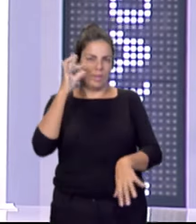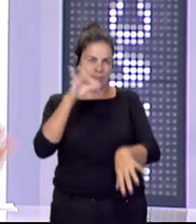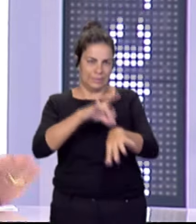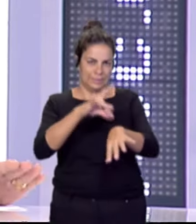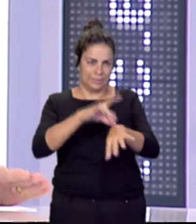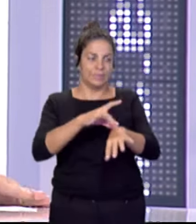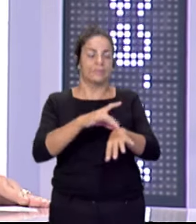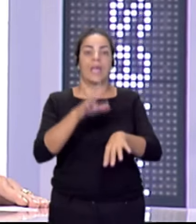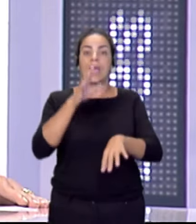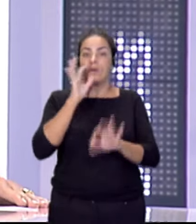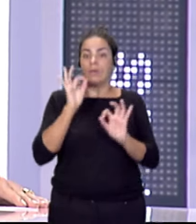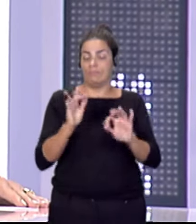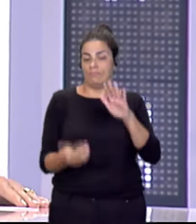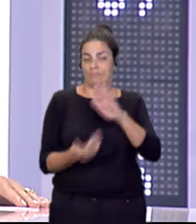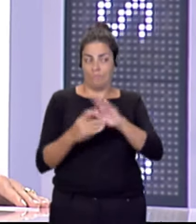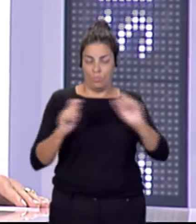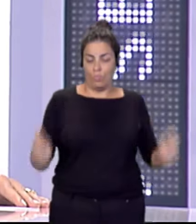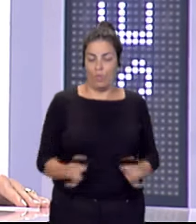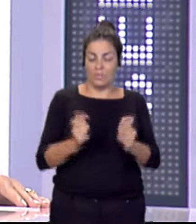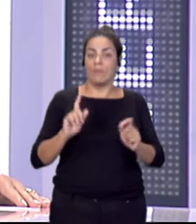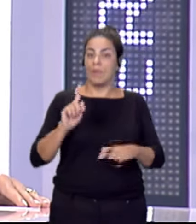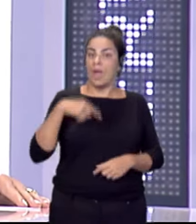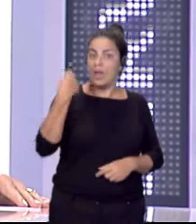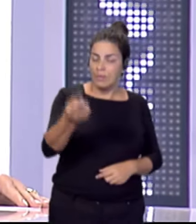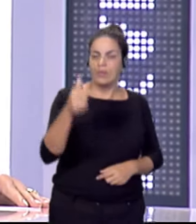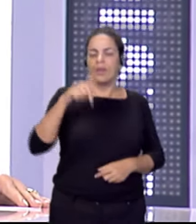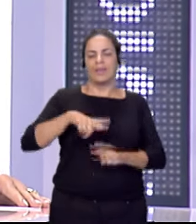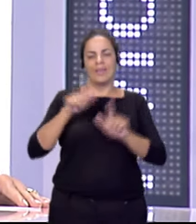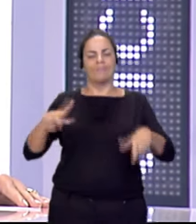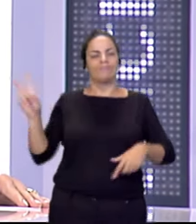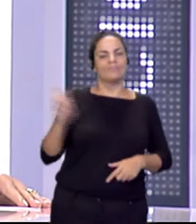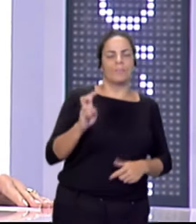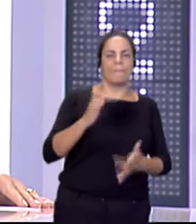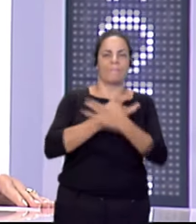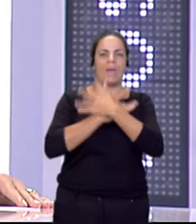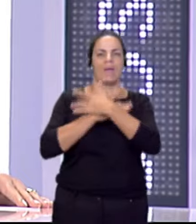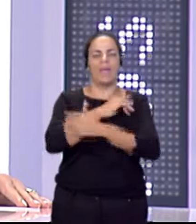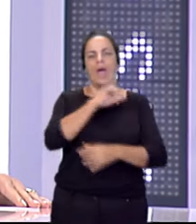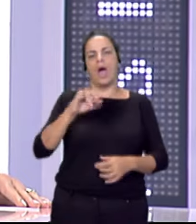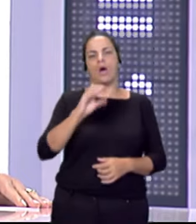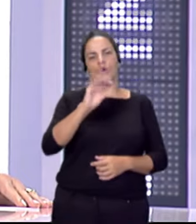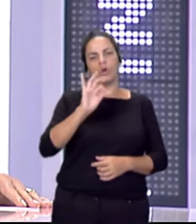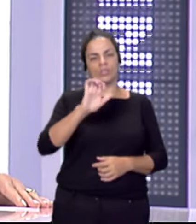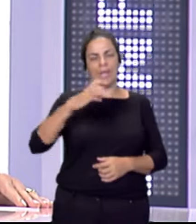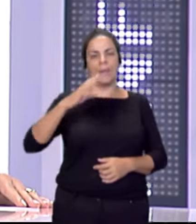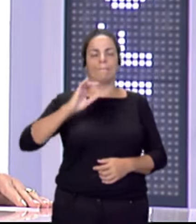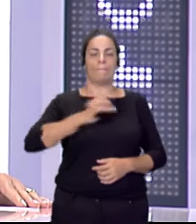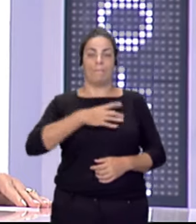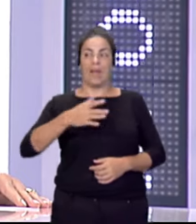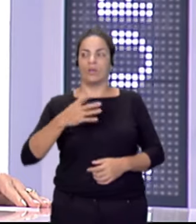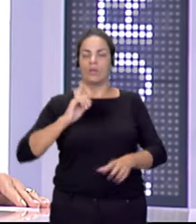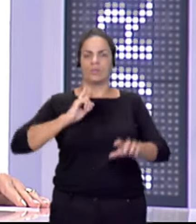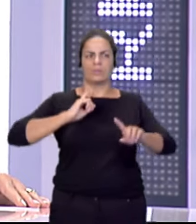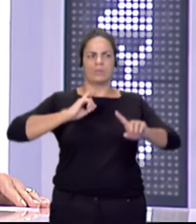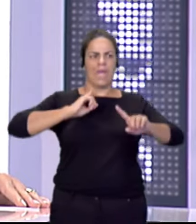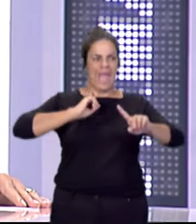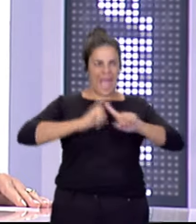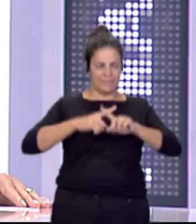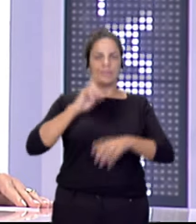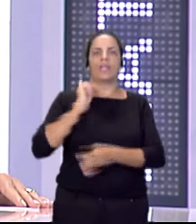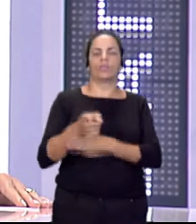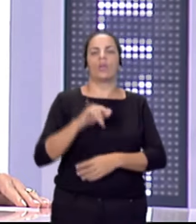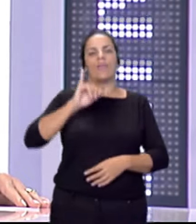momentito, pero a la vuelta vamos a tener aquí en el plató a María José Blanco, exdirectora del IGN. La conocimos mucho mejor durante